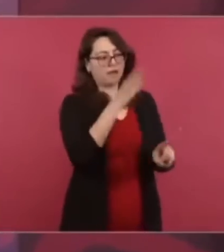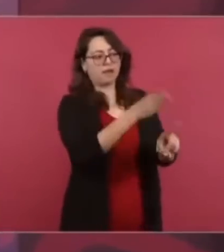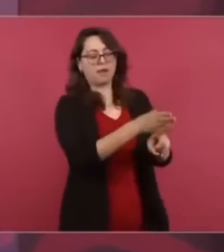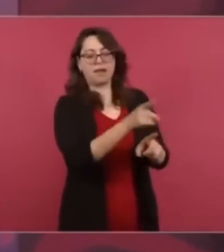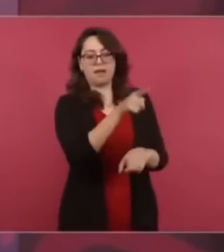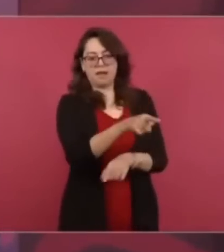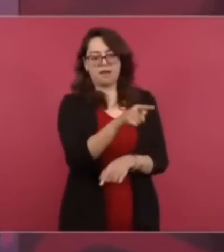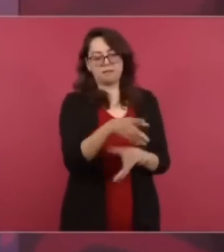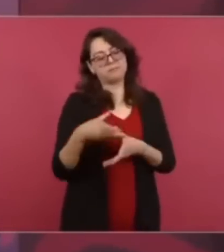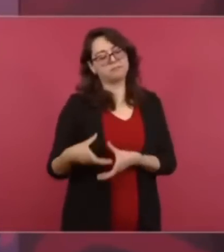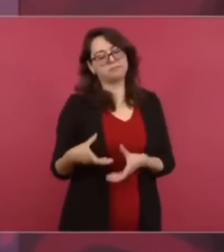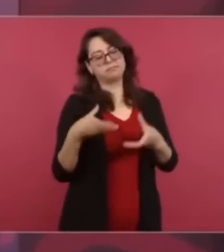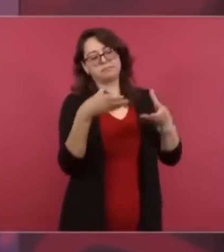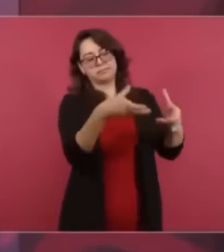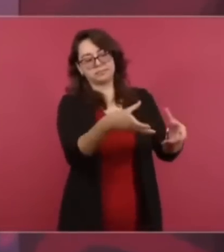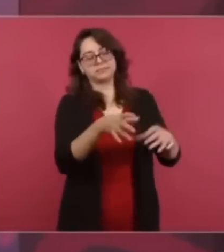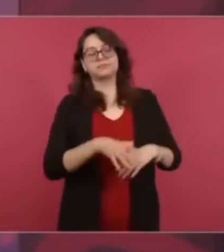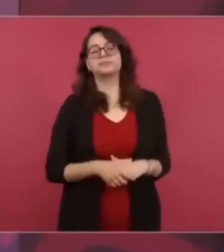entregaron a él.